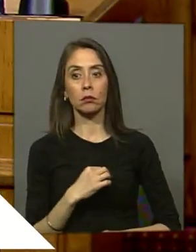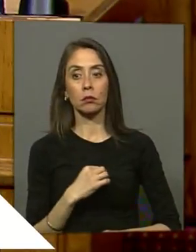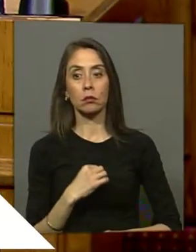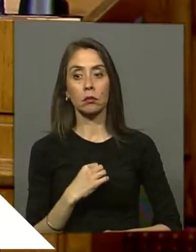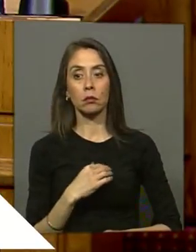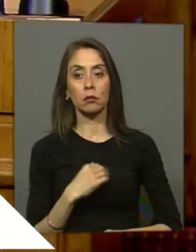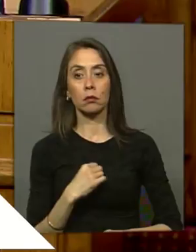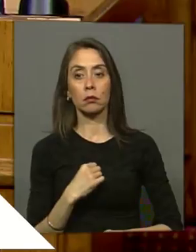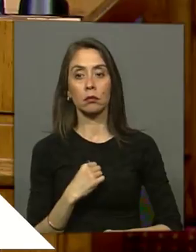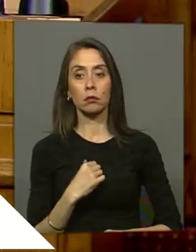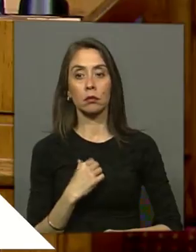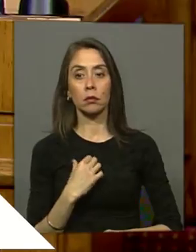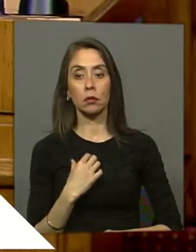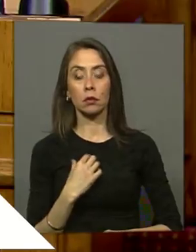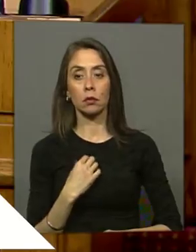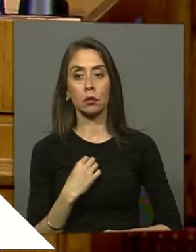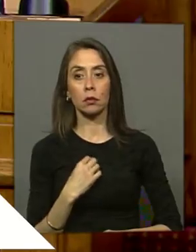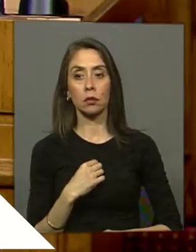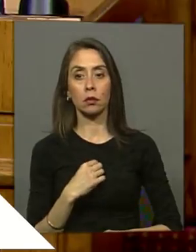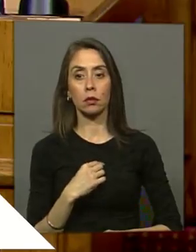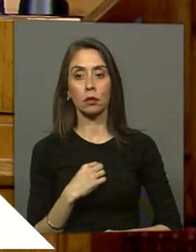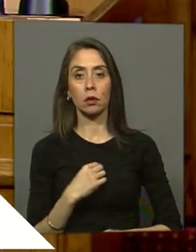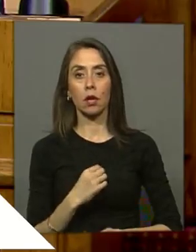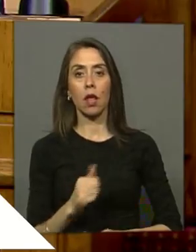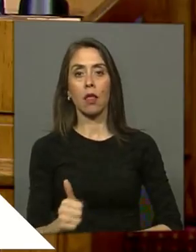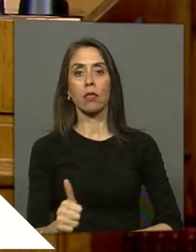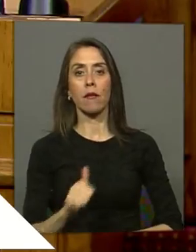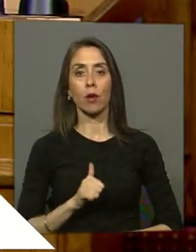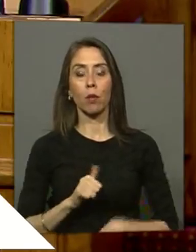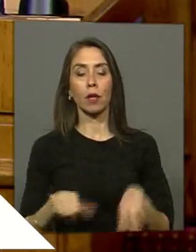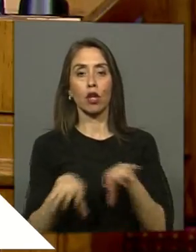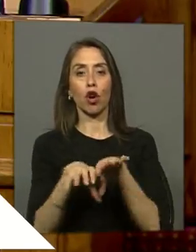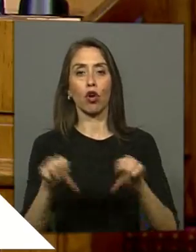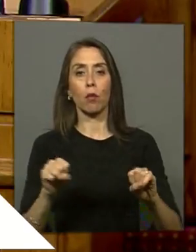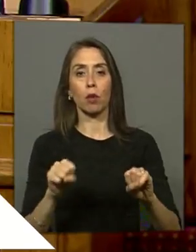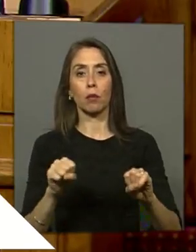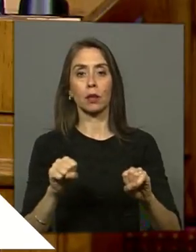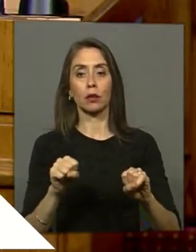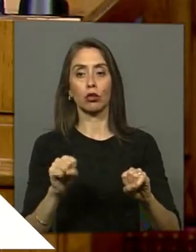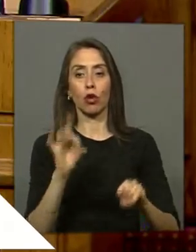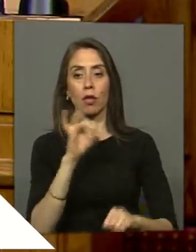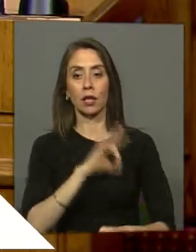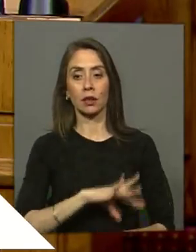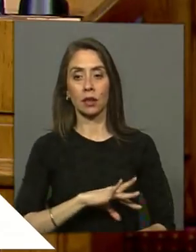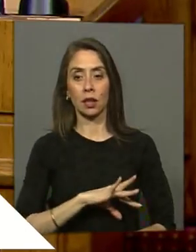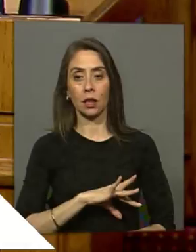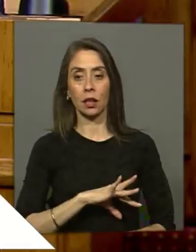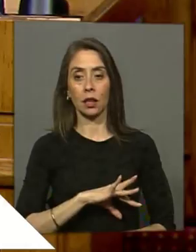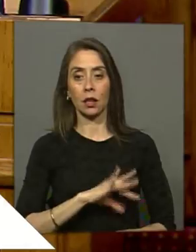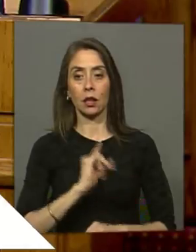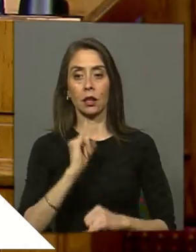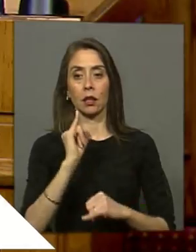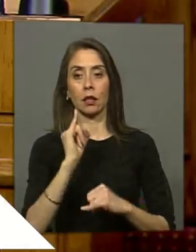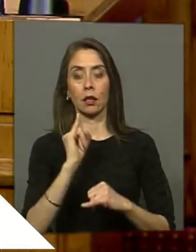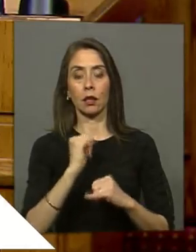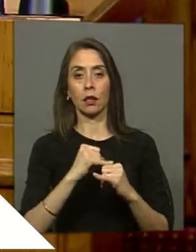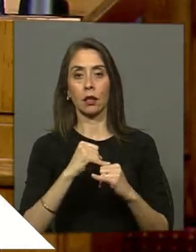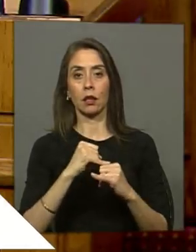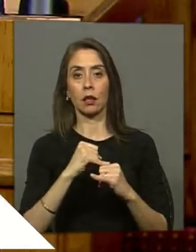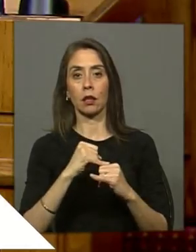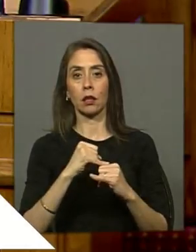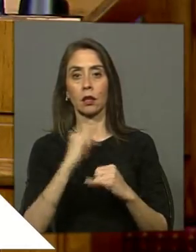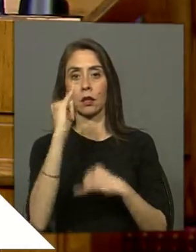en un ambiente de acuerdo a los compromisos que tiene nuestro país a través de los compromisos en el